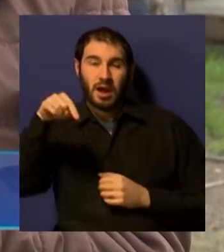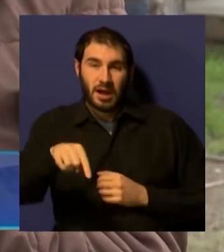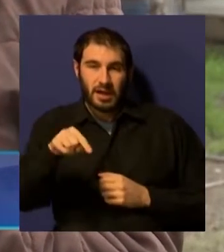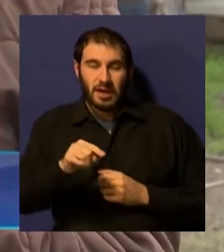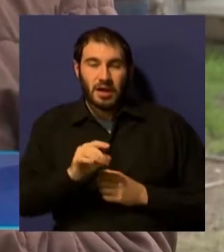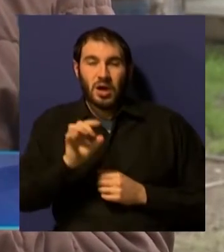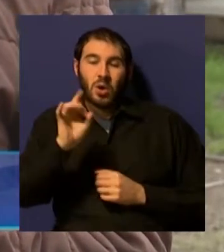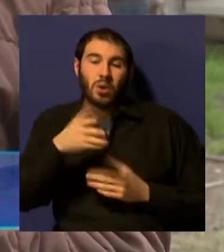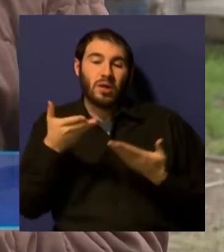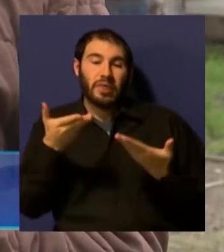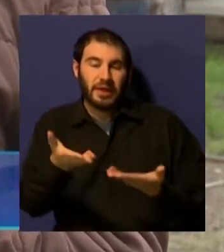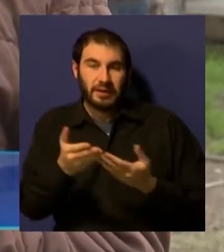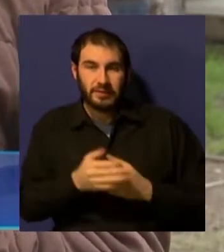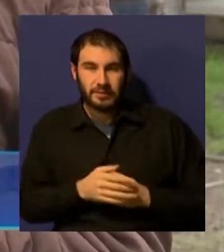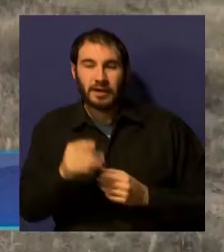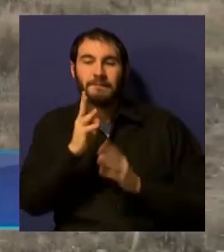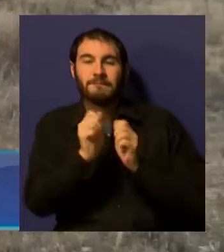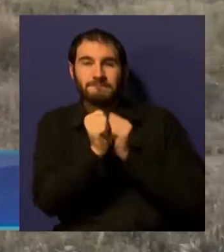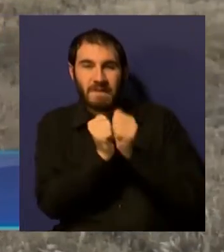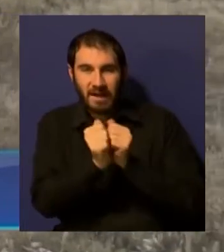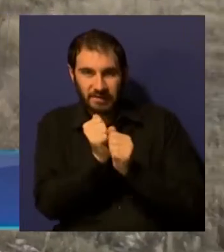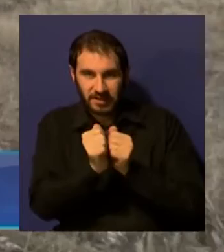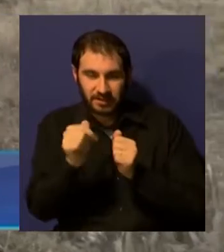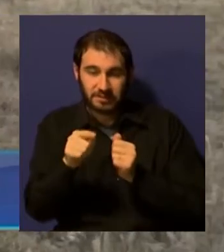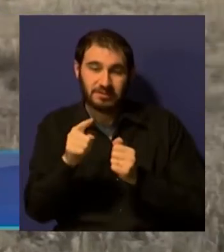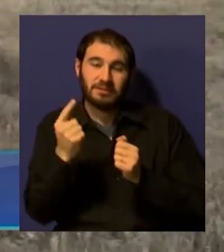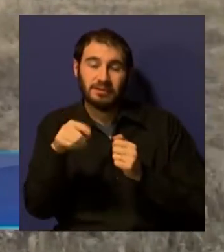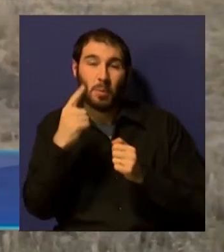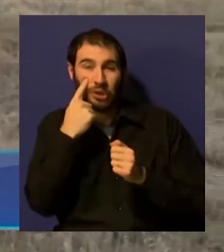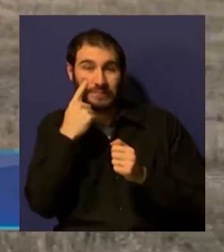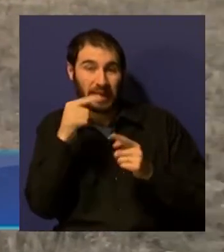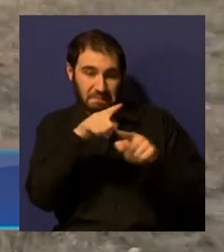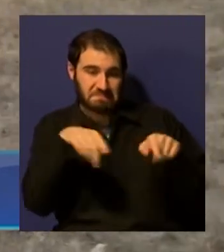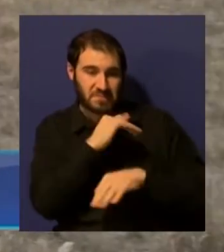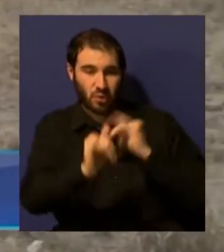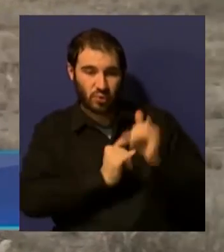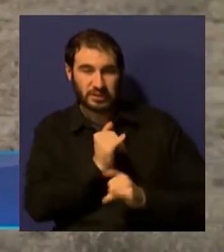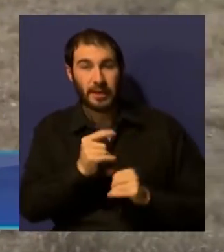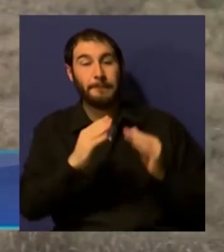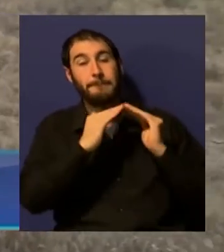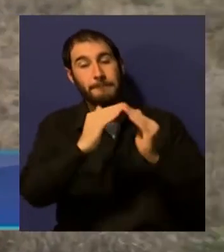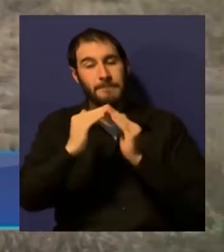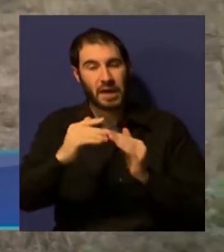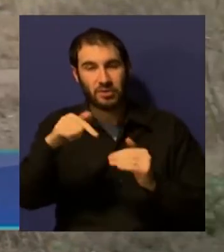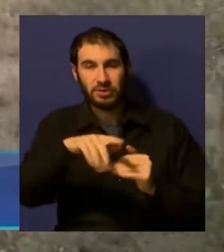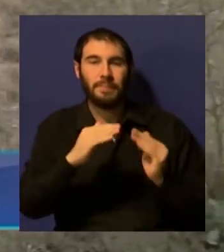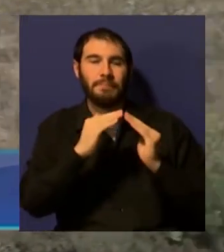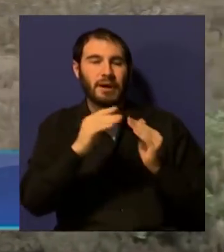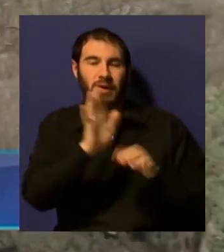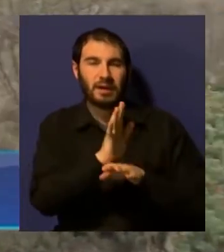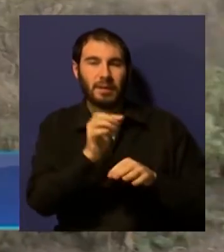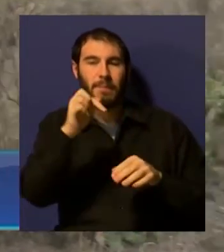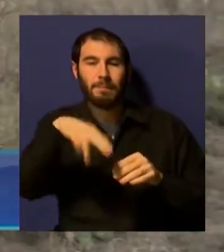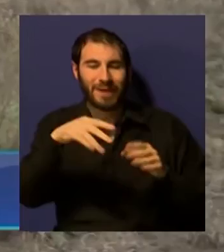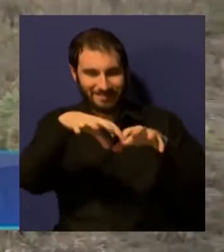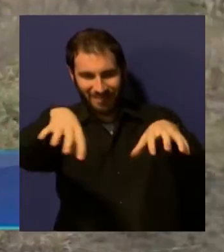eminentemente dedicada a la industria, así está la figura en el municipio. Entonces los barrios que están son barrios sin